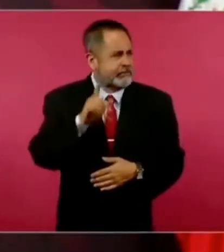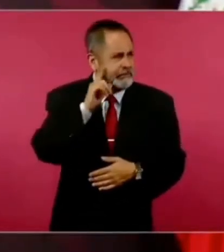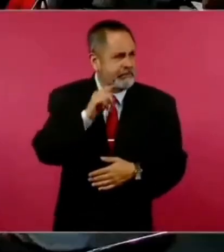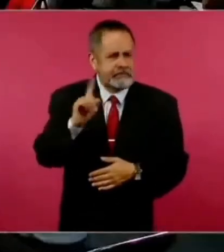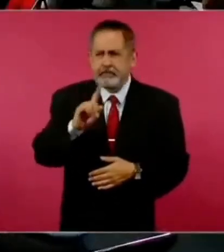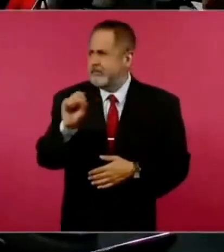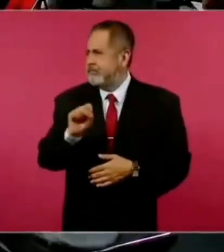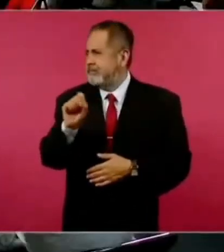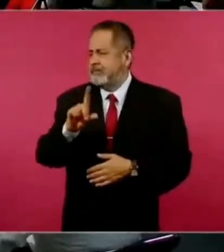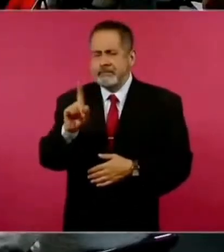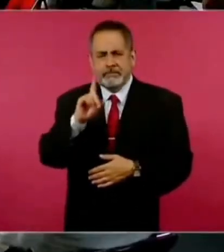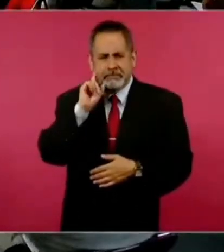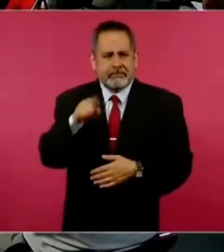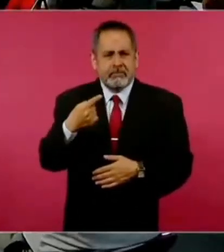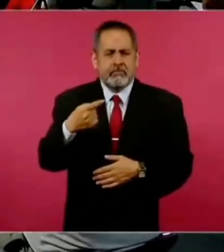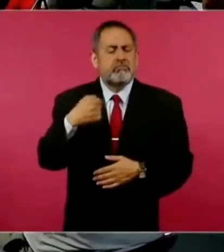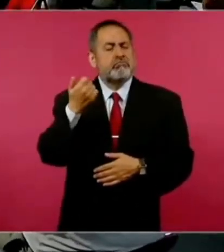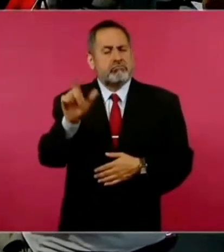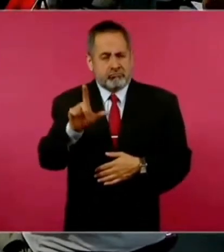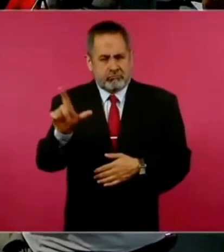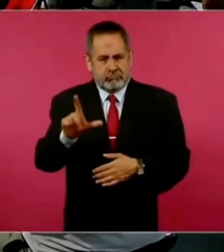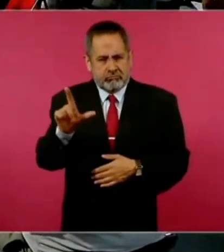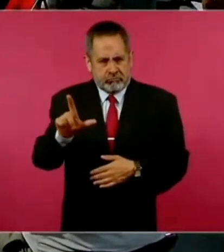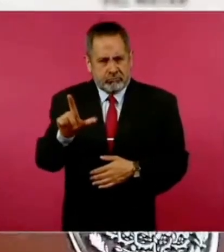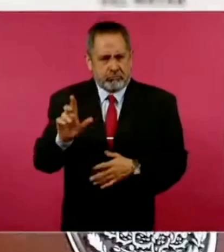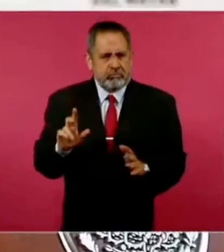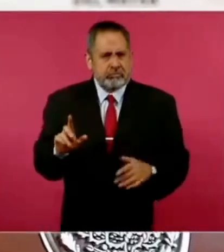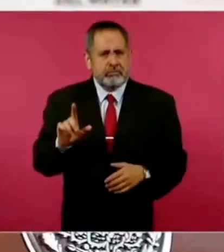porque es sábado, pero el lunes